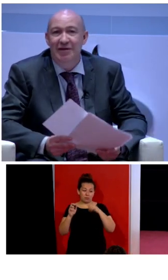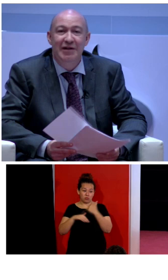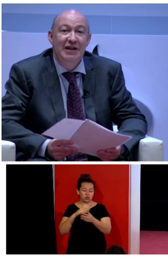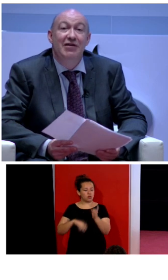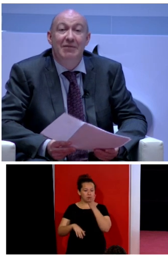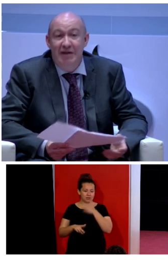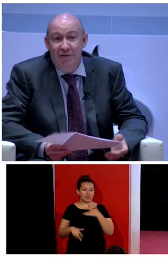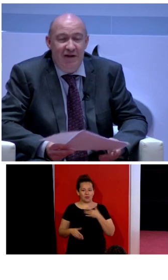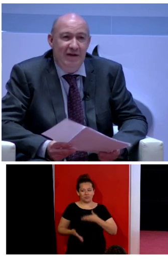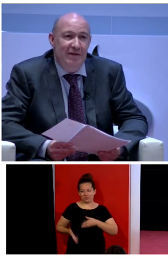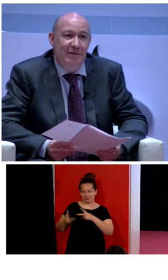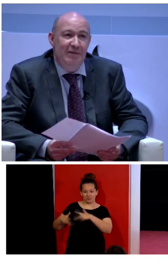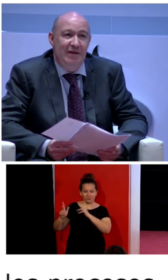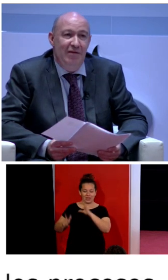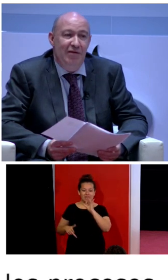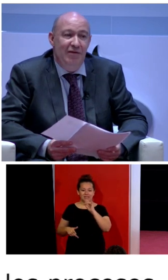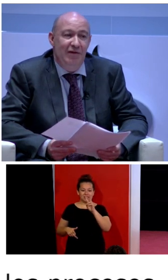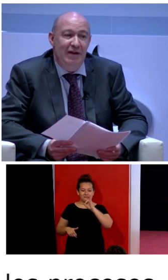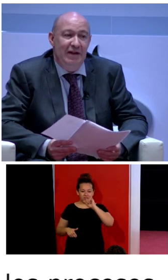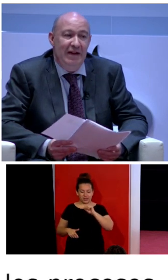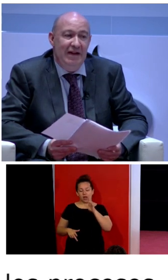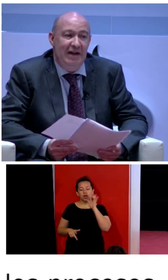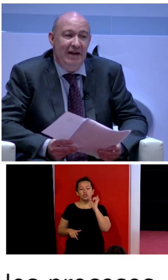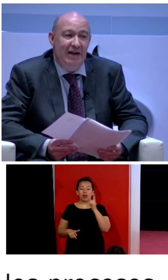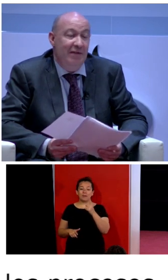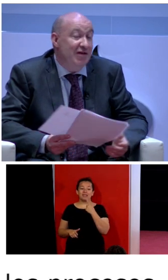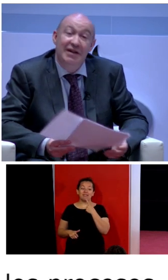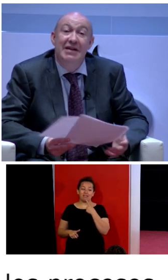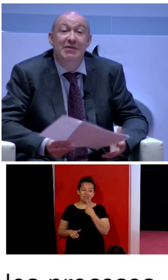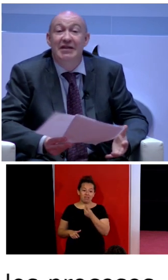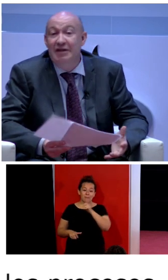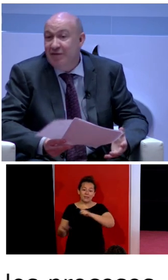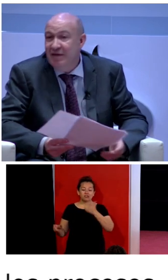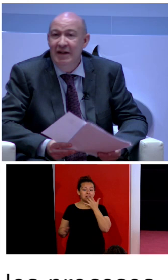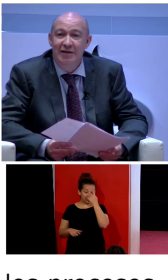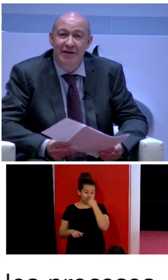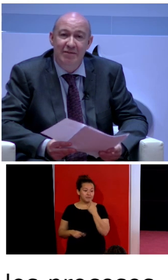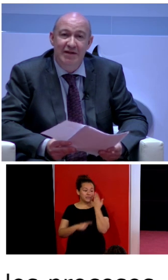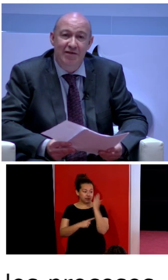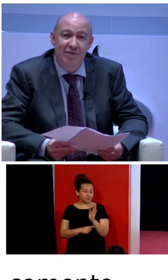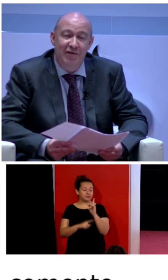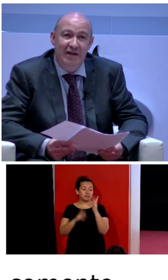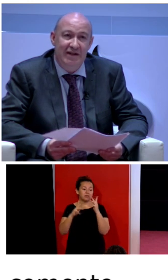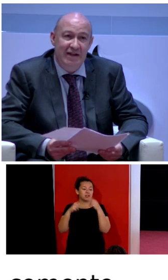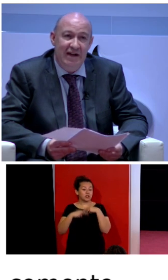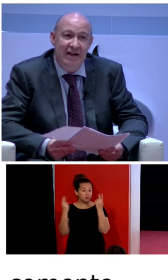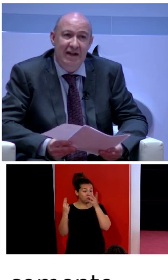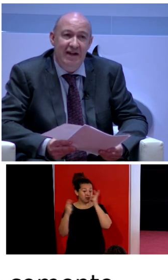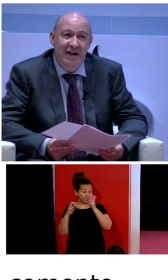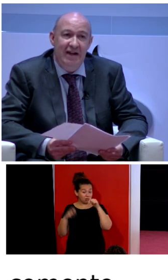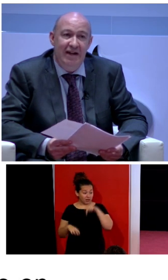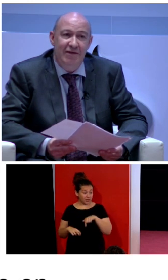os comento. Solamente, pues, desde luego, indicar a las personas que en representación de otras administraciones públicas que están